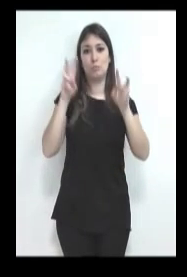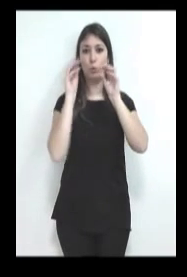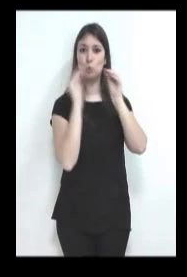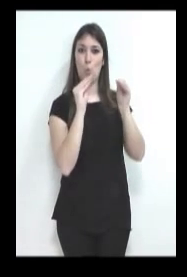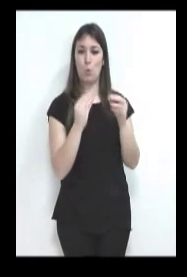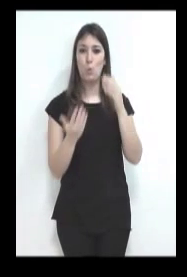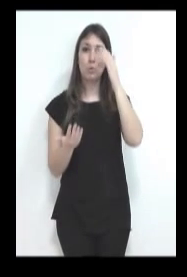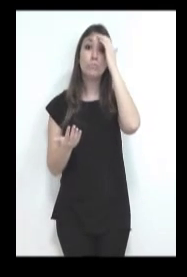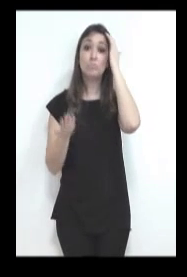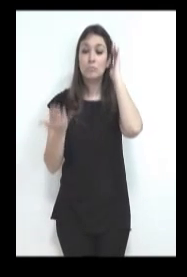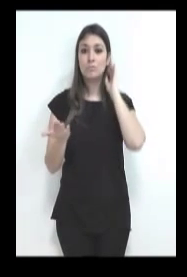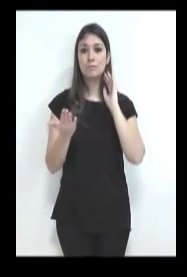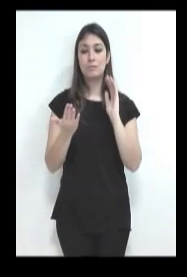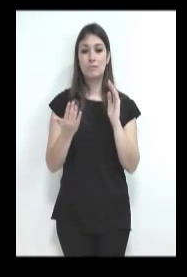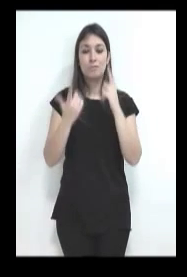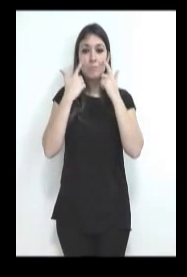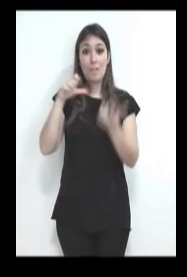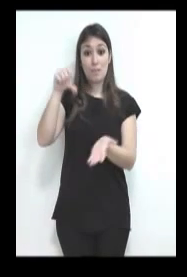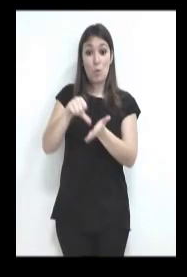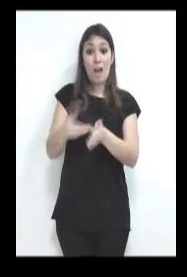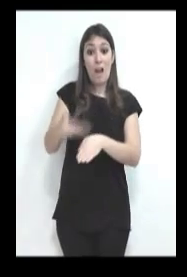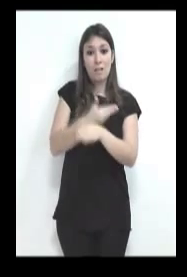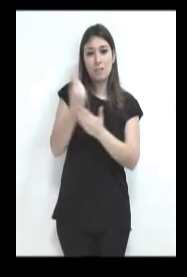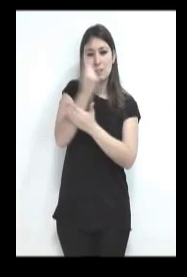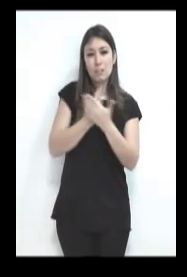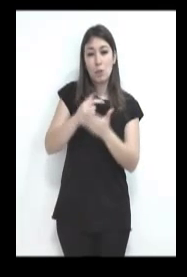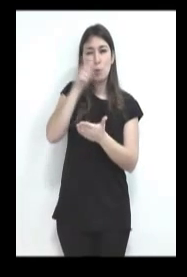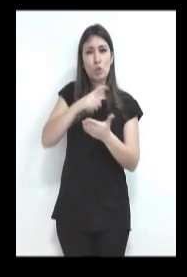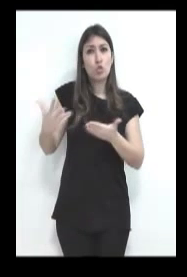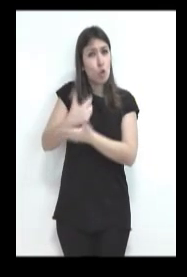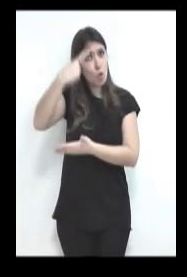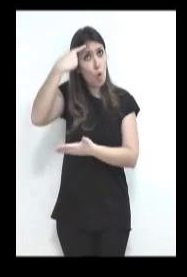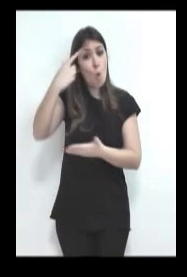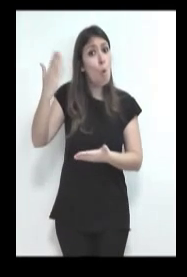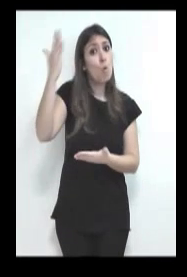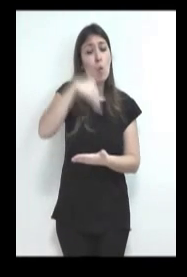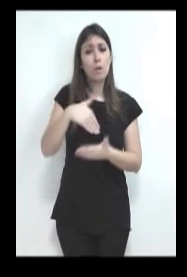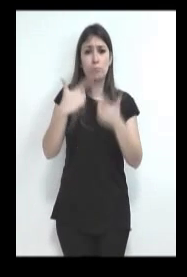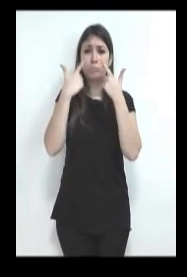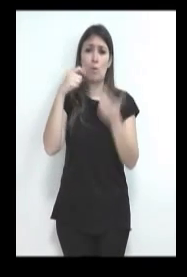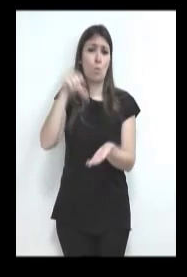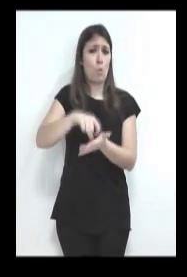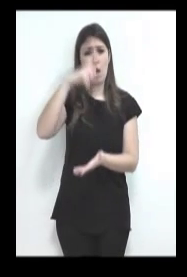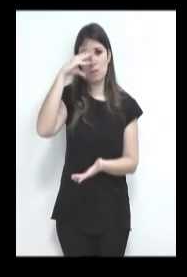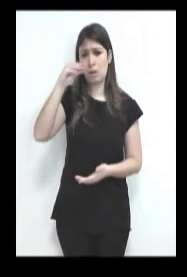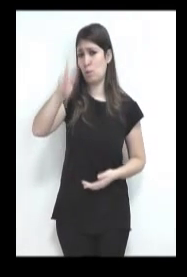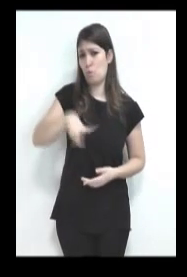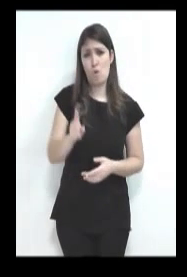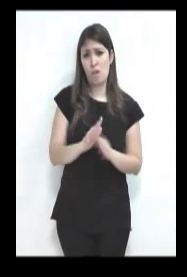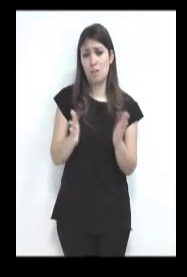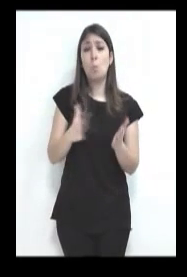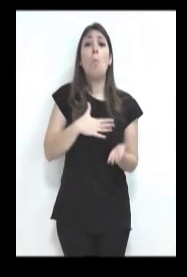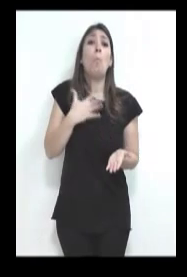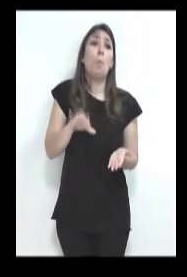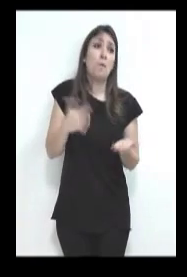no está diseñada incluyendo a todas las personas, no será una ciudad inteligente. Podrá ser